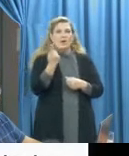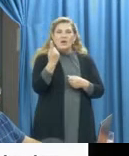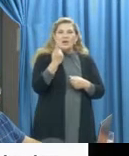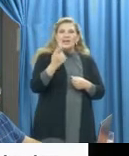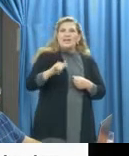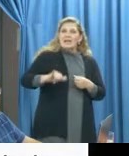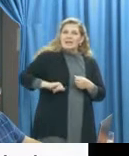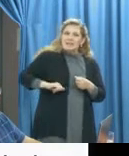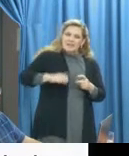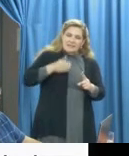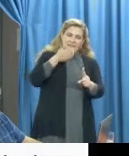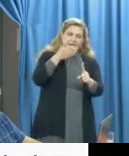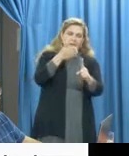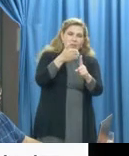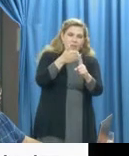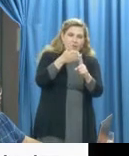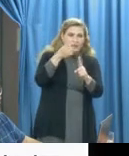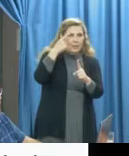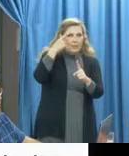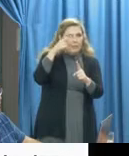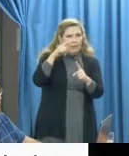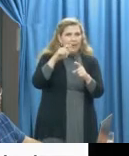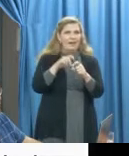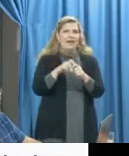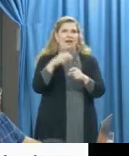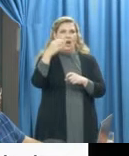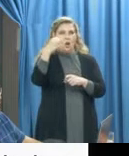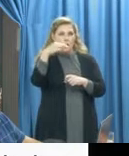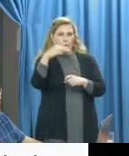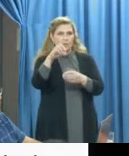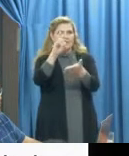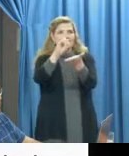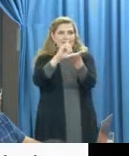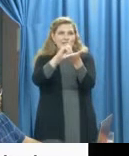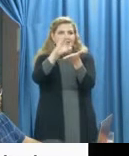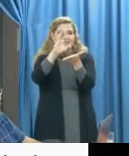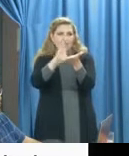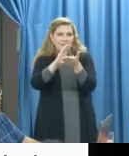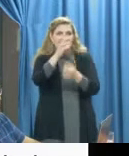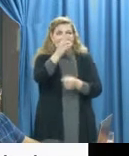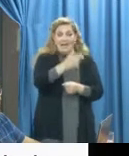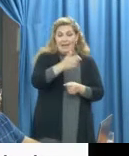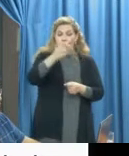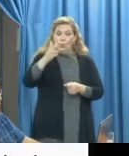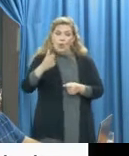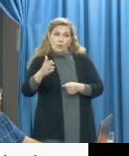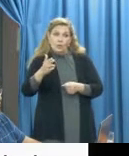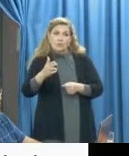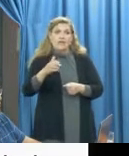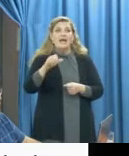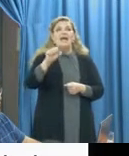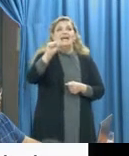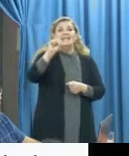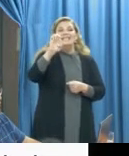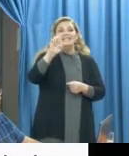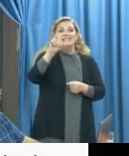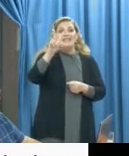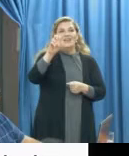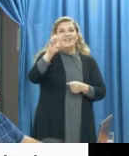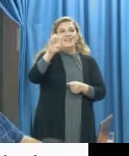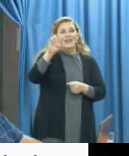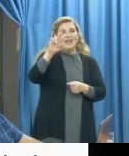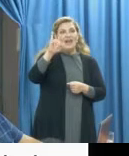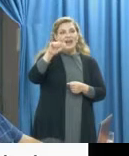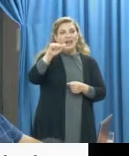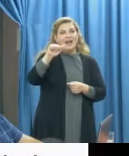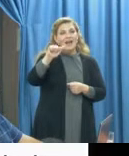interesan a fin de cuentas para términos de discapacidad? Las hipoacusias severas a profundas, porque son